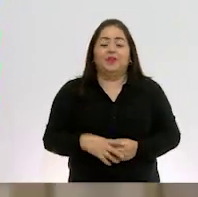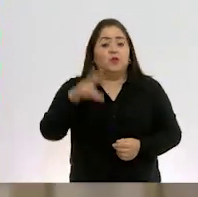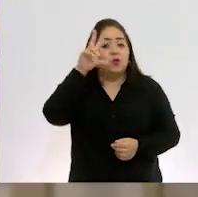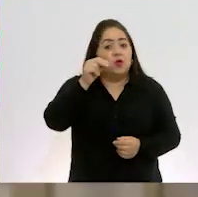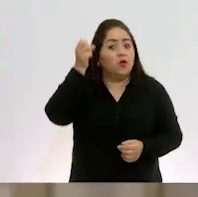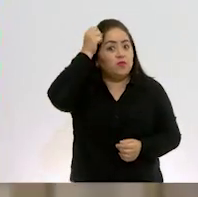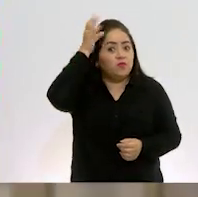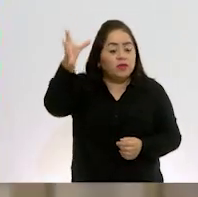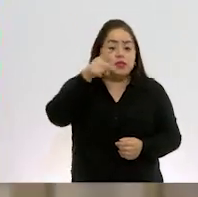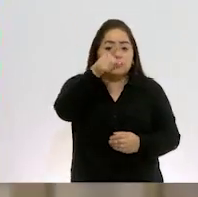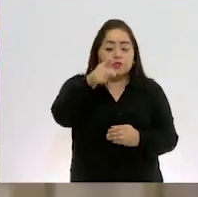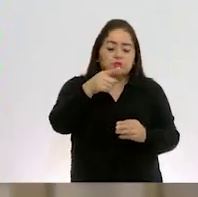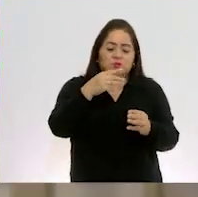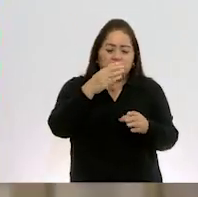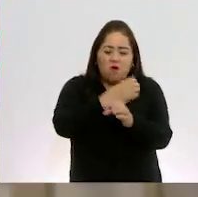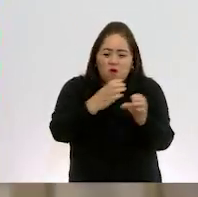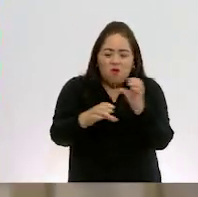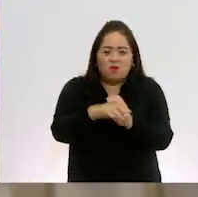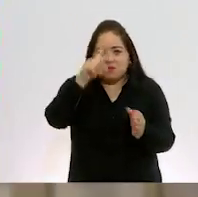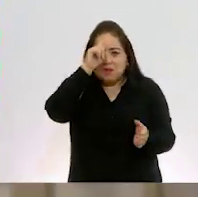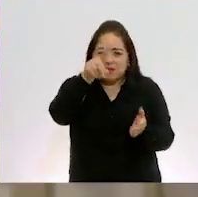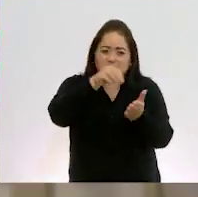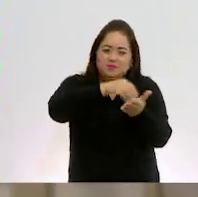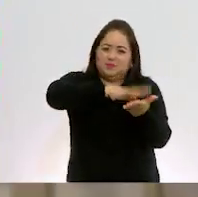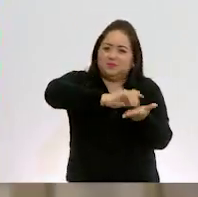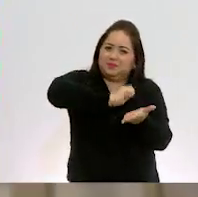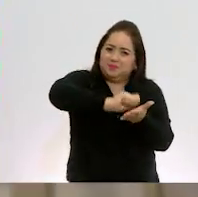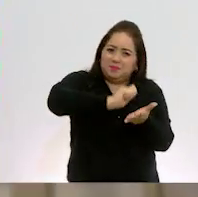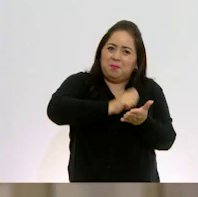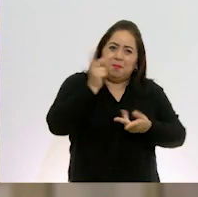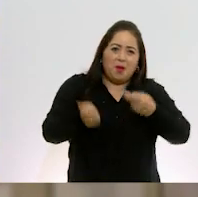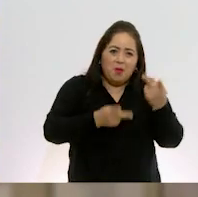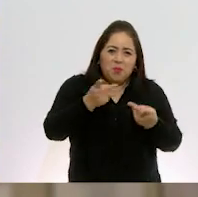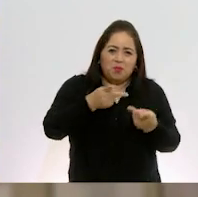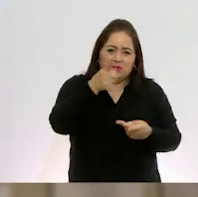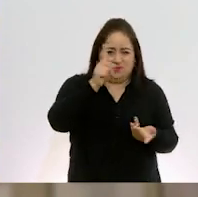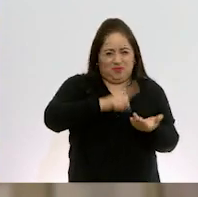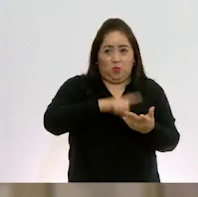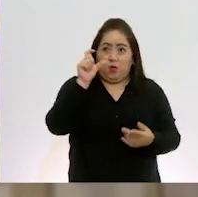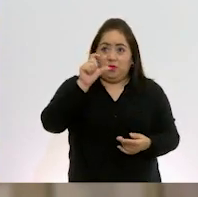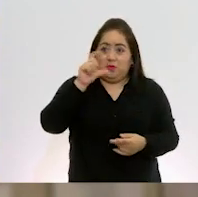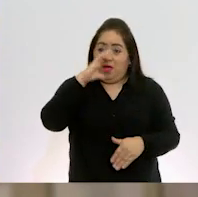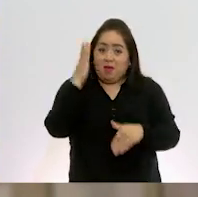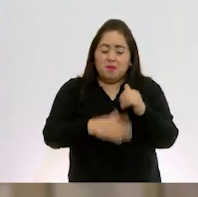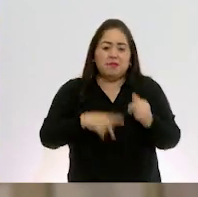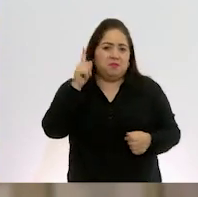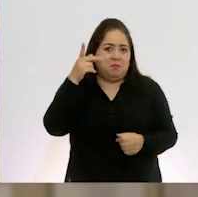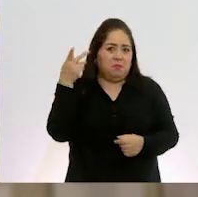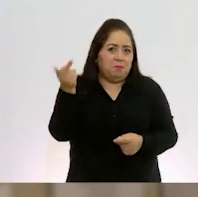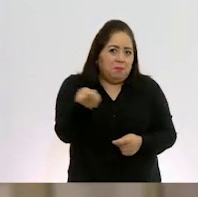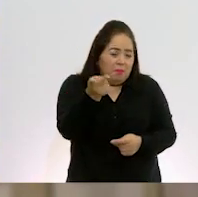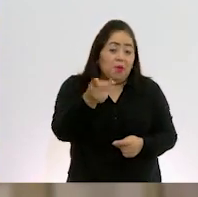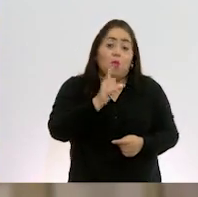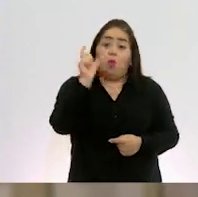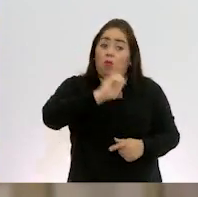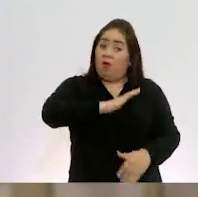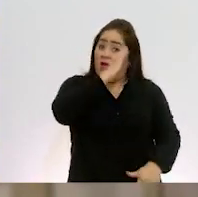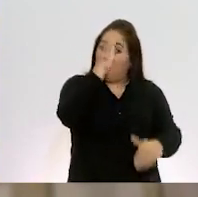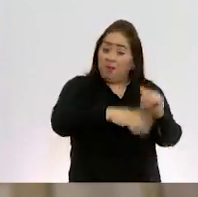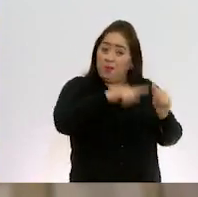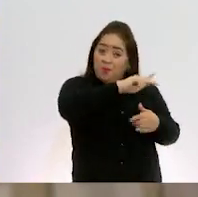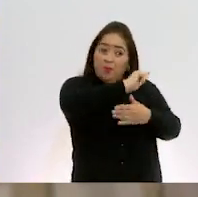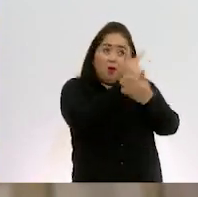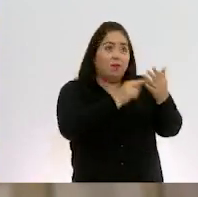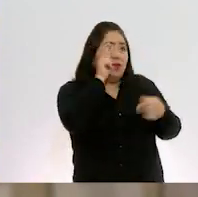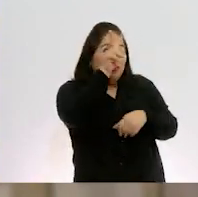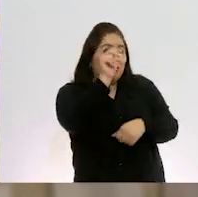olvides tus materiales para anotar las preguntas y actividades que se te piden, para que cuando acabe el